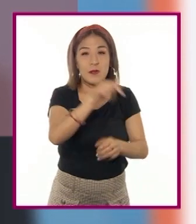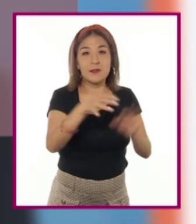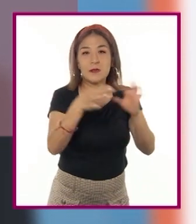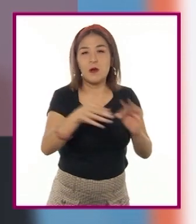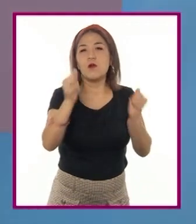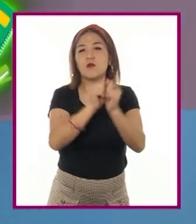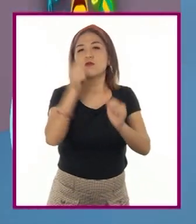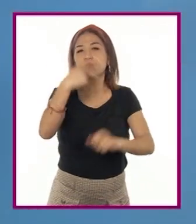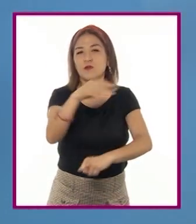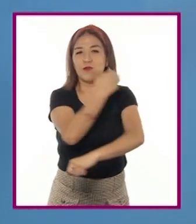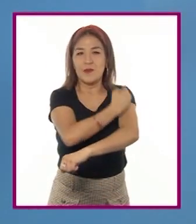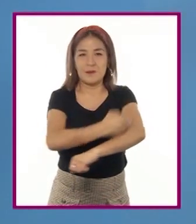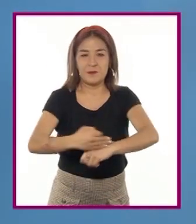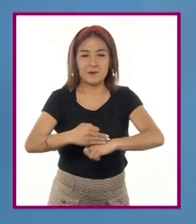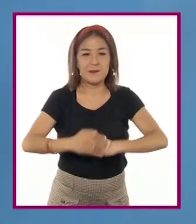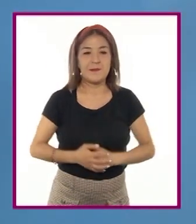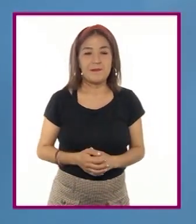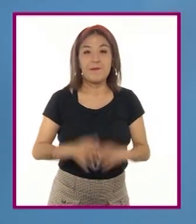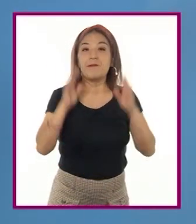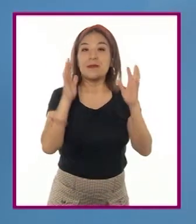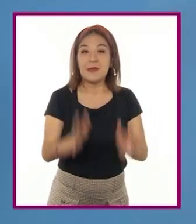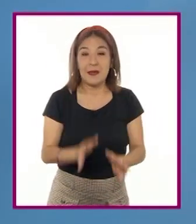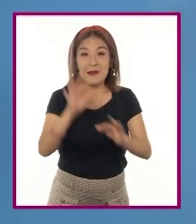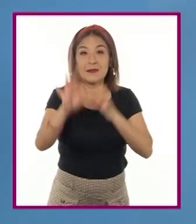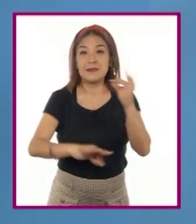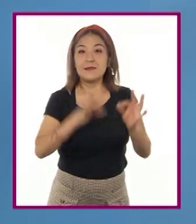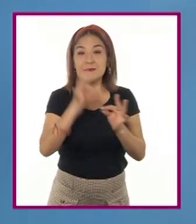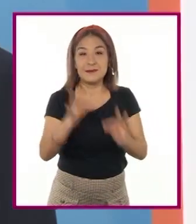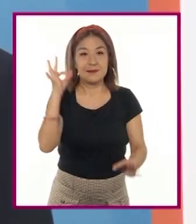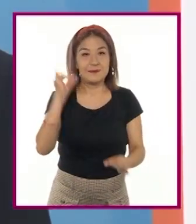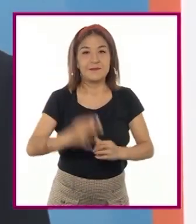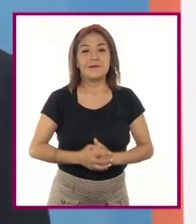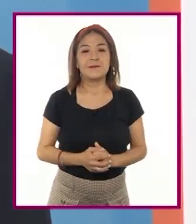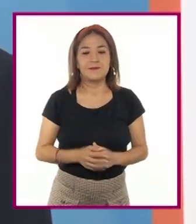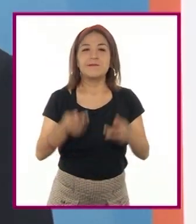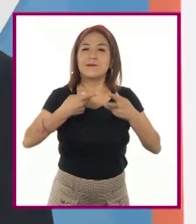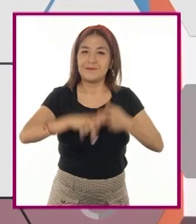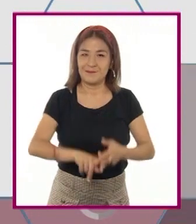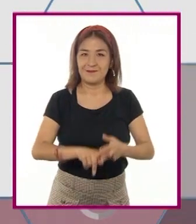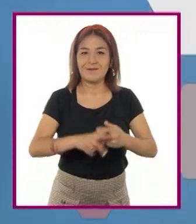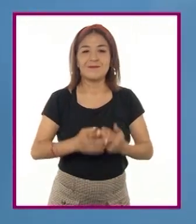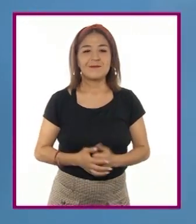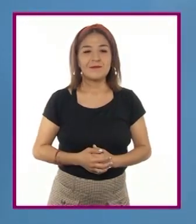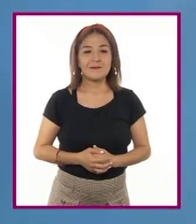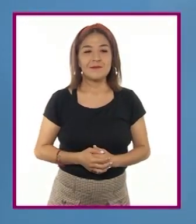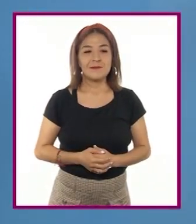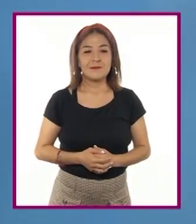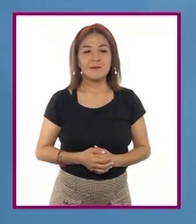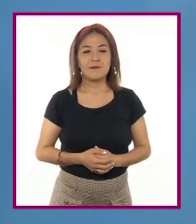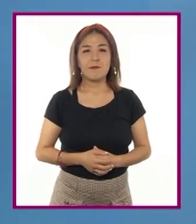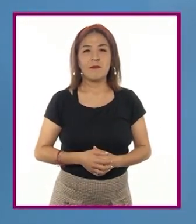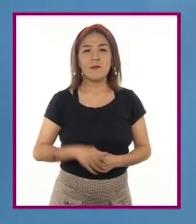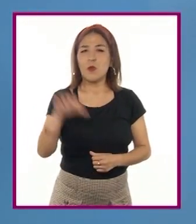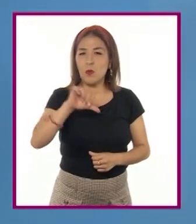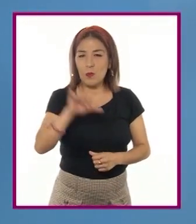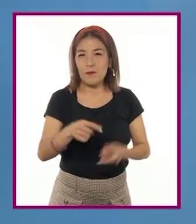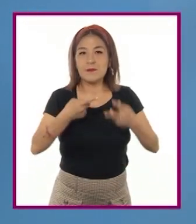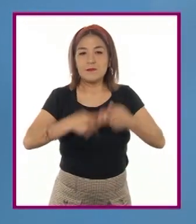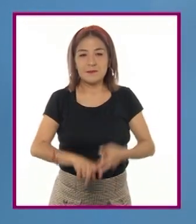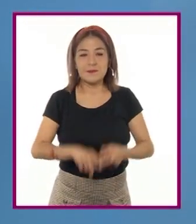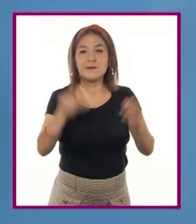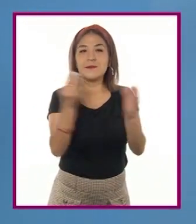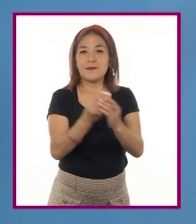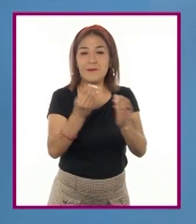con su familia. Si ya están listas y listos, ¡comenzamos! Para iniciar en nuestra